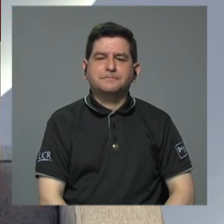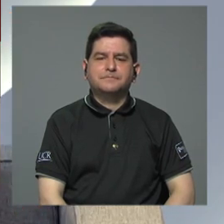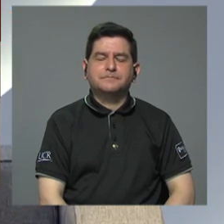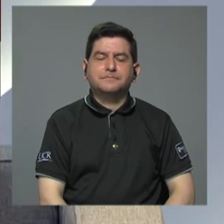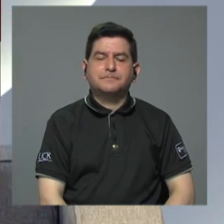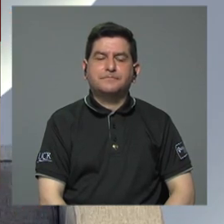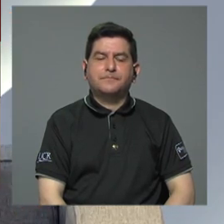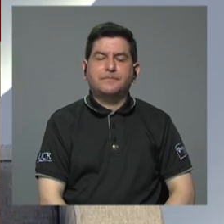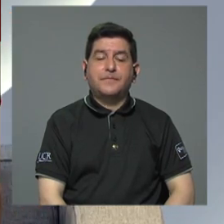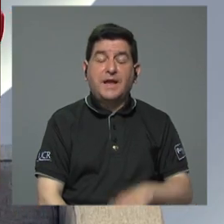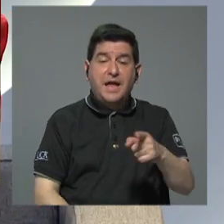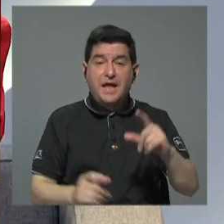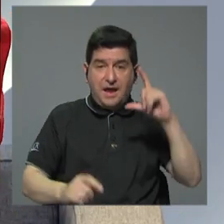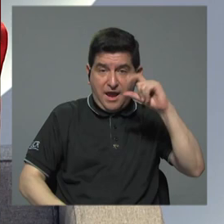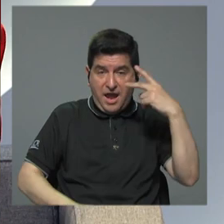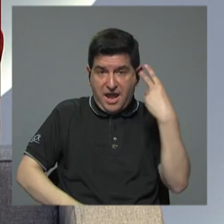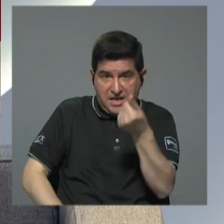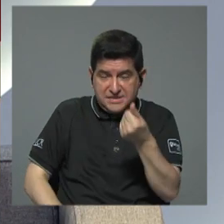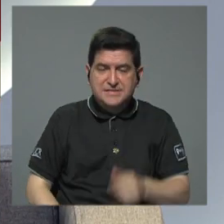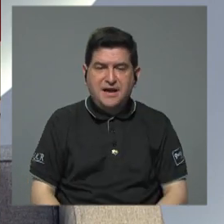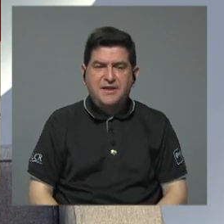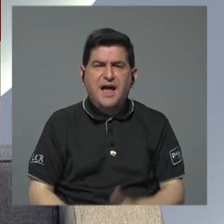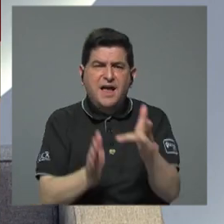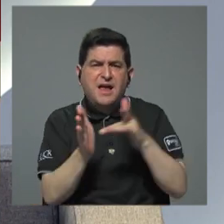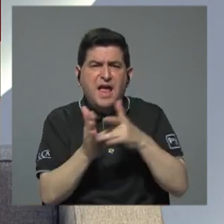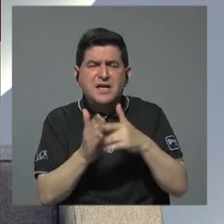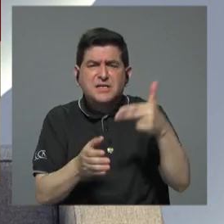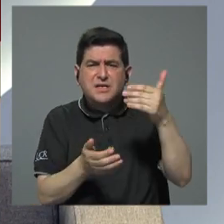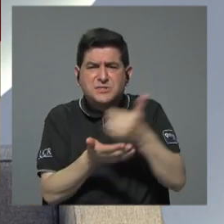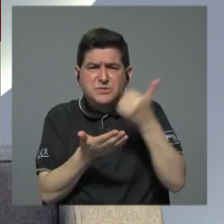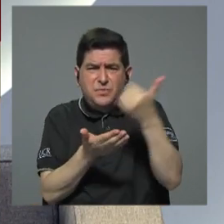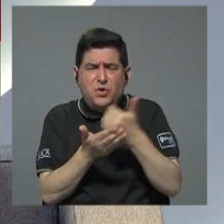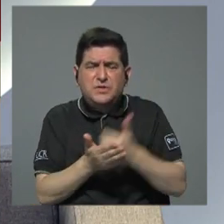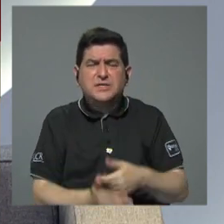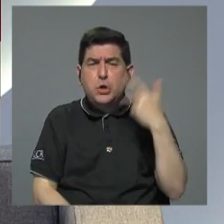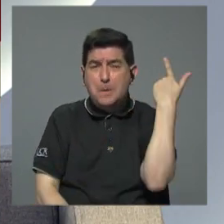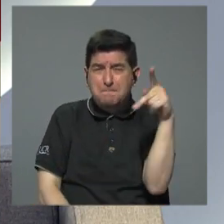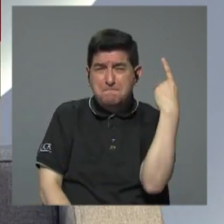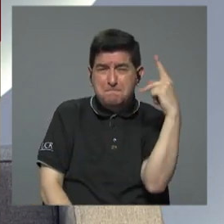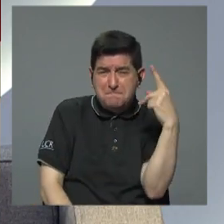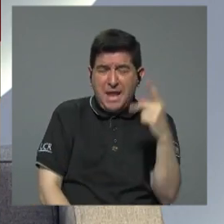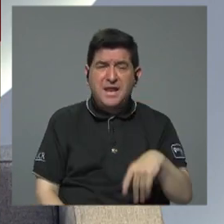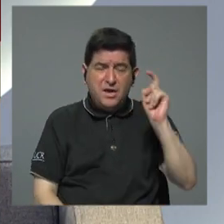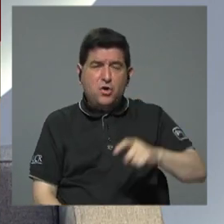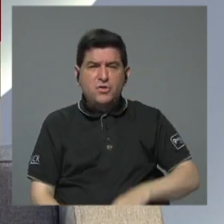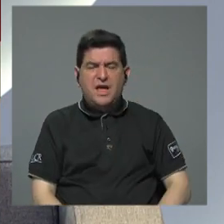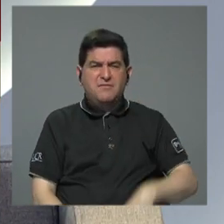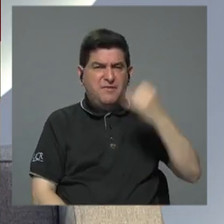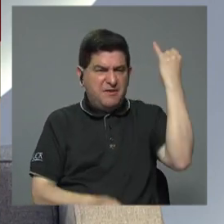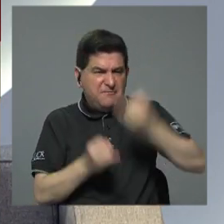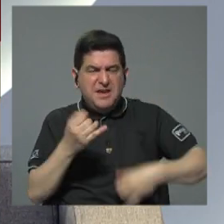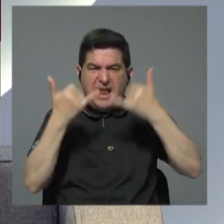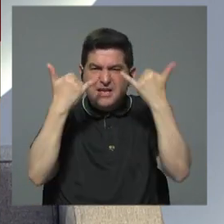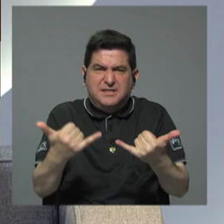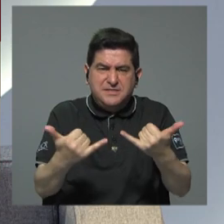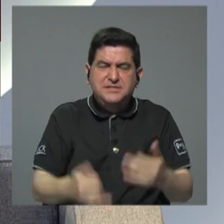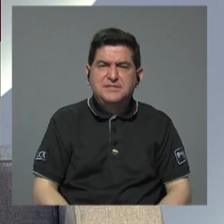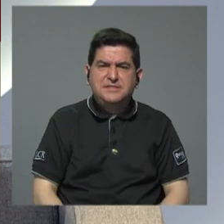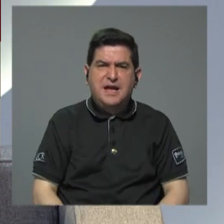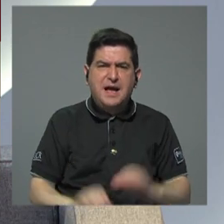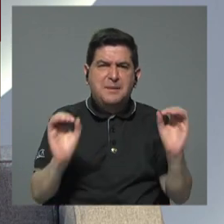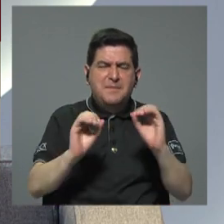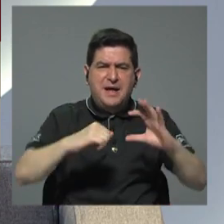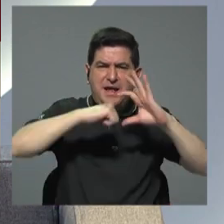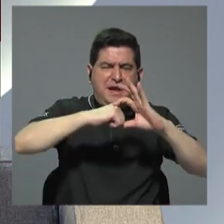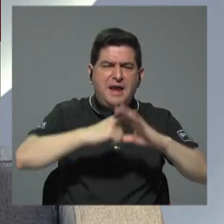Desde el Instagram, la explotación de estos recursos es una grave amenaza que debe enterrarse para siempre. Ninguna parte del